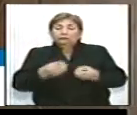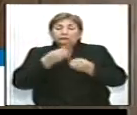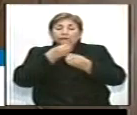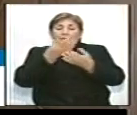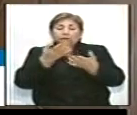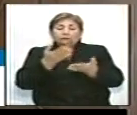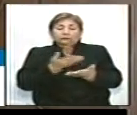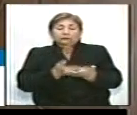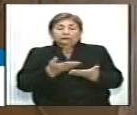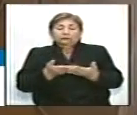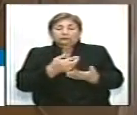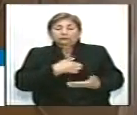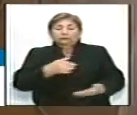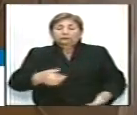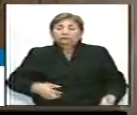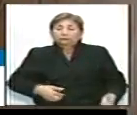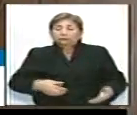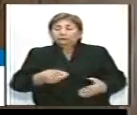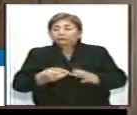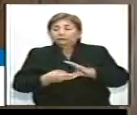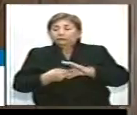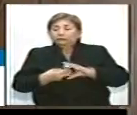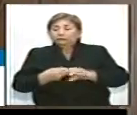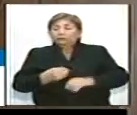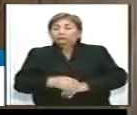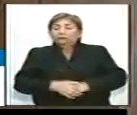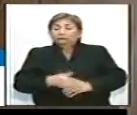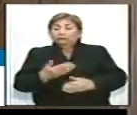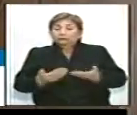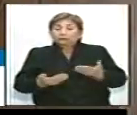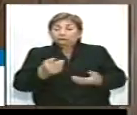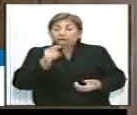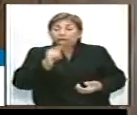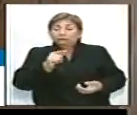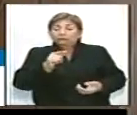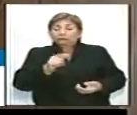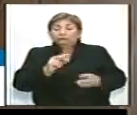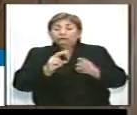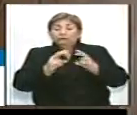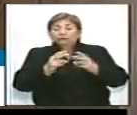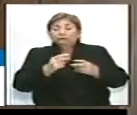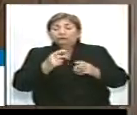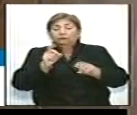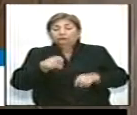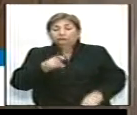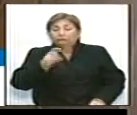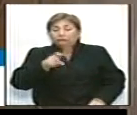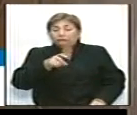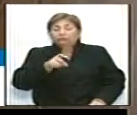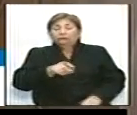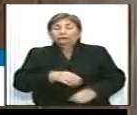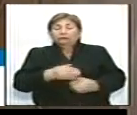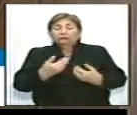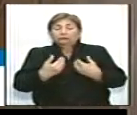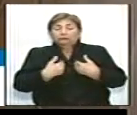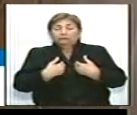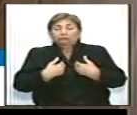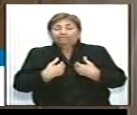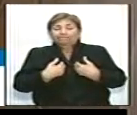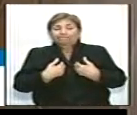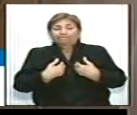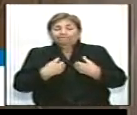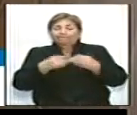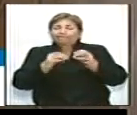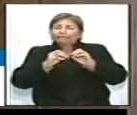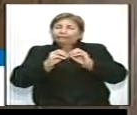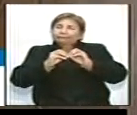al presidente del Consejo Nacional de Minería. Hay ahí un tema, yo creo, necesario de tener mayor